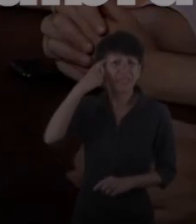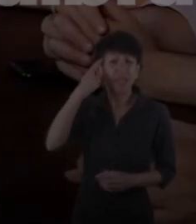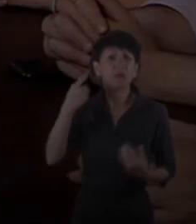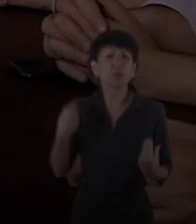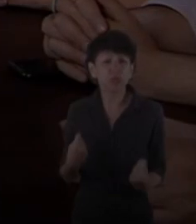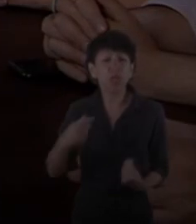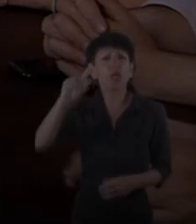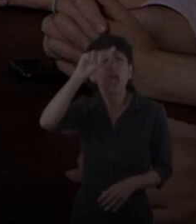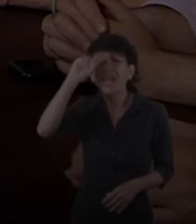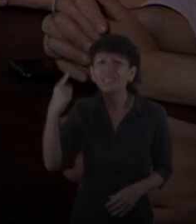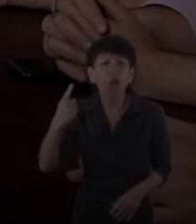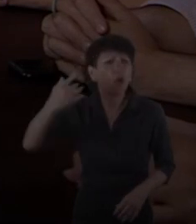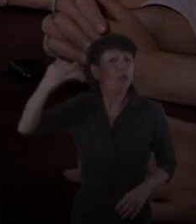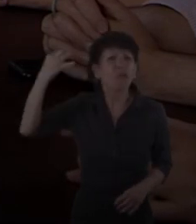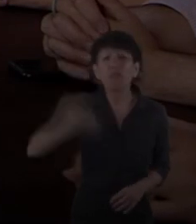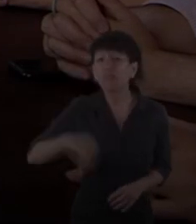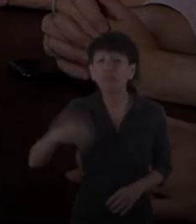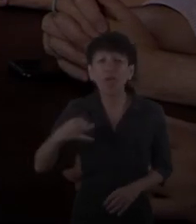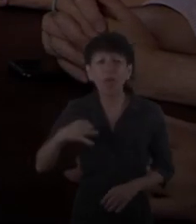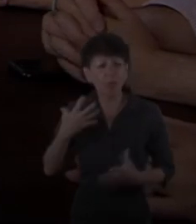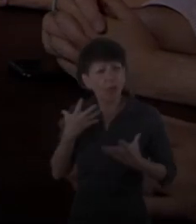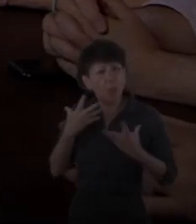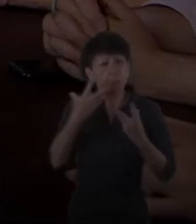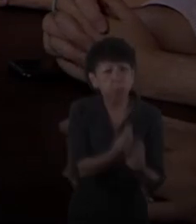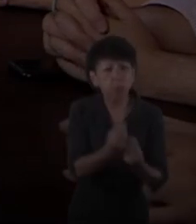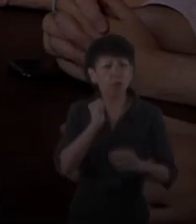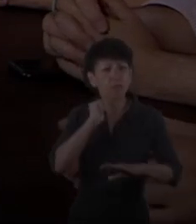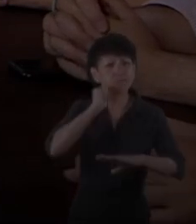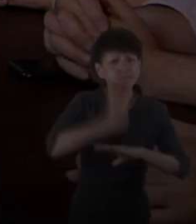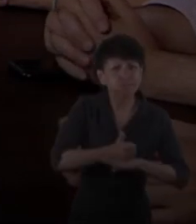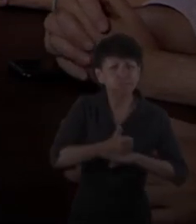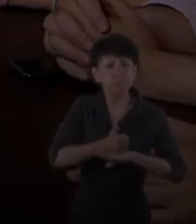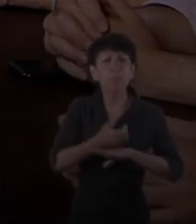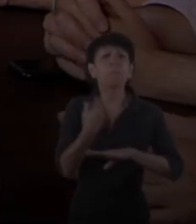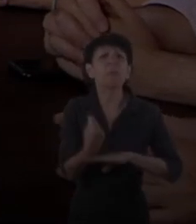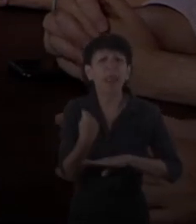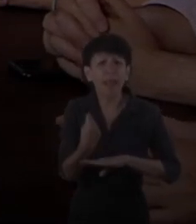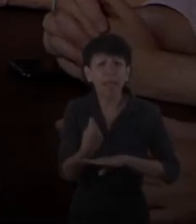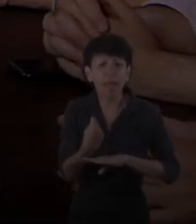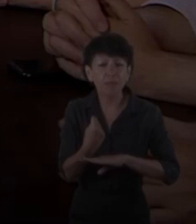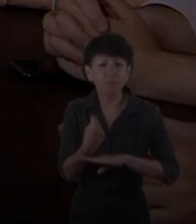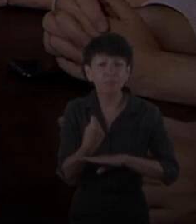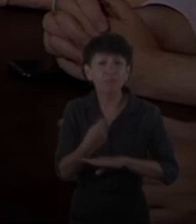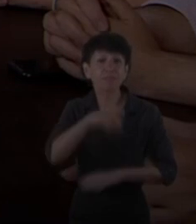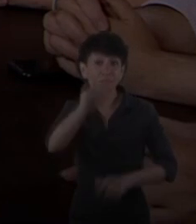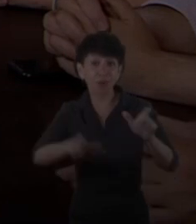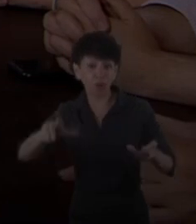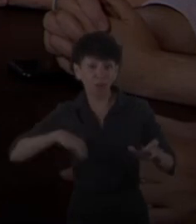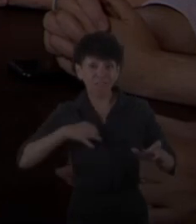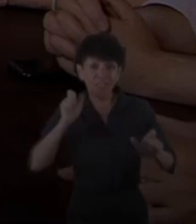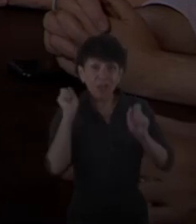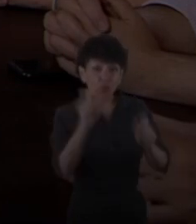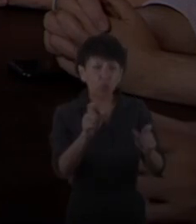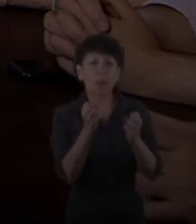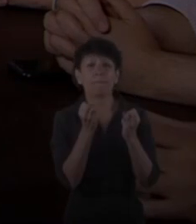que el Estado necesariamente debe estar presente para hacer mejor la vida de los ciudadanos. Debe